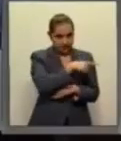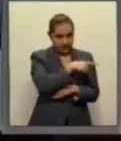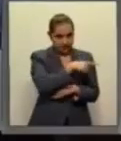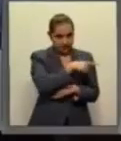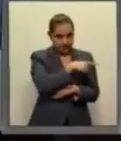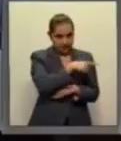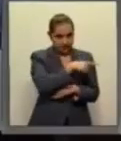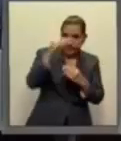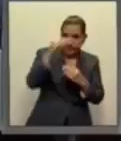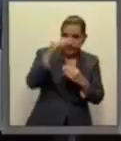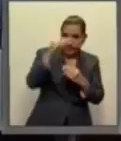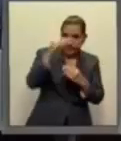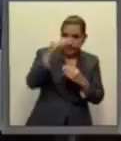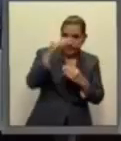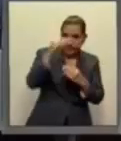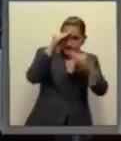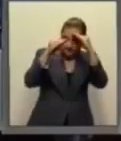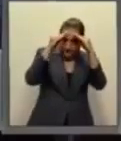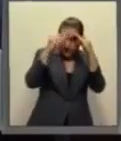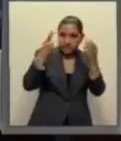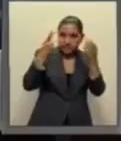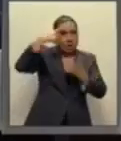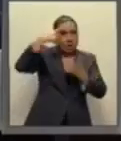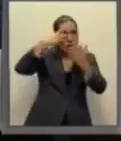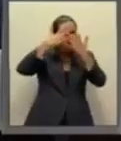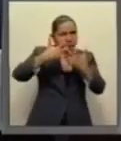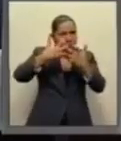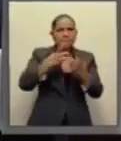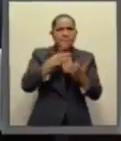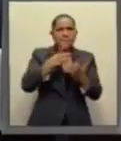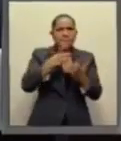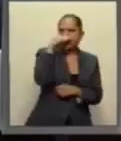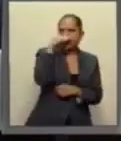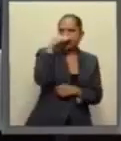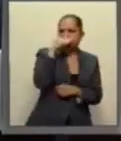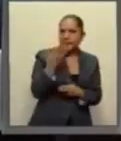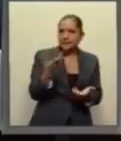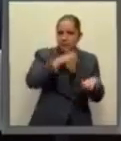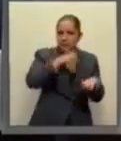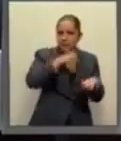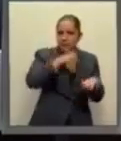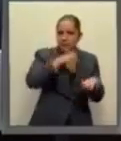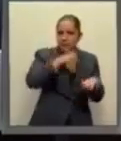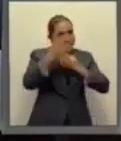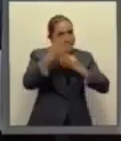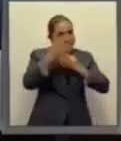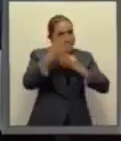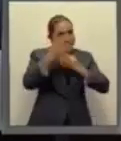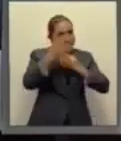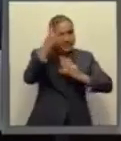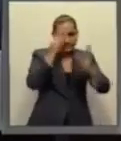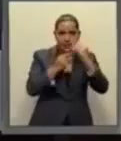La educación es fundamental para la felicidad social, es el principio en el que descansan la libertad